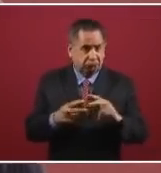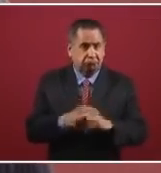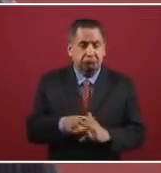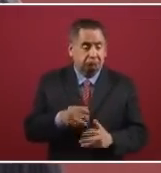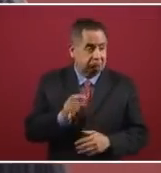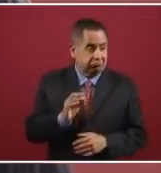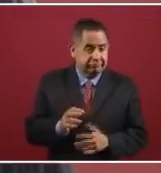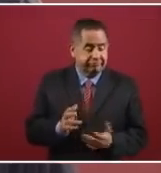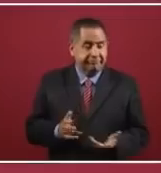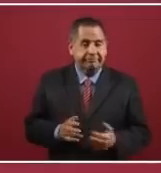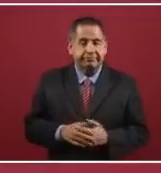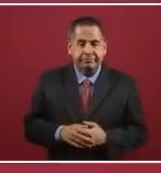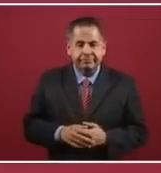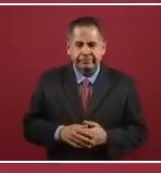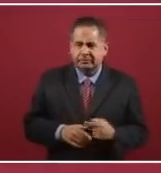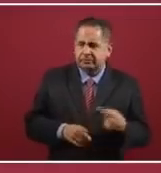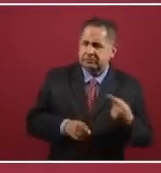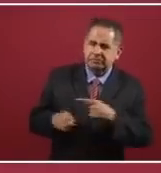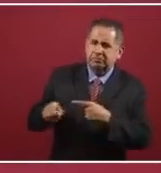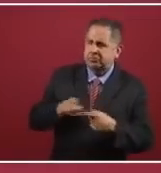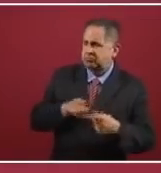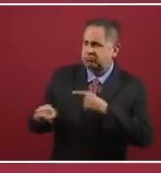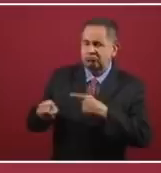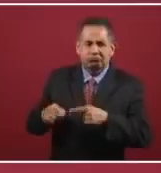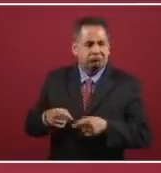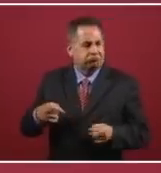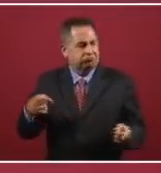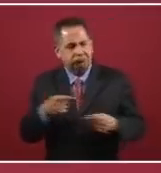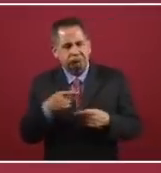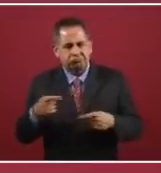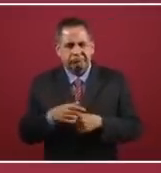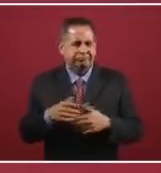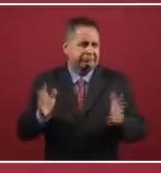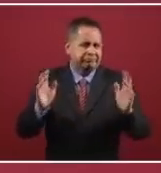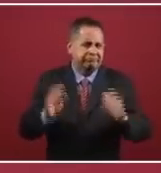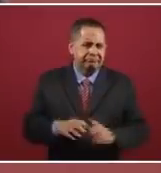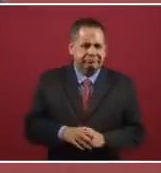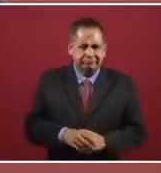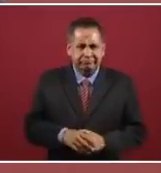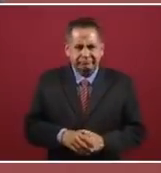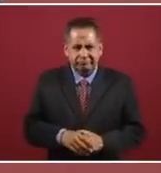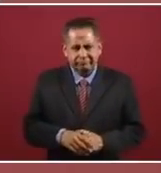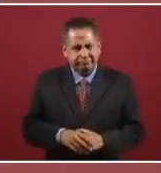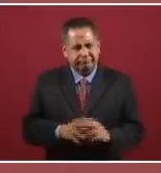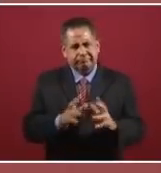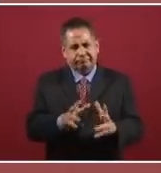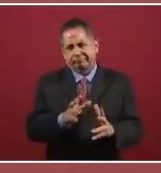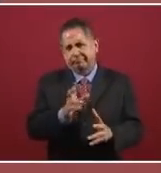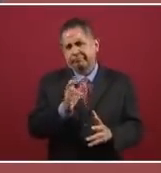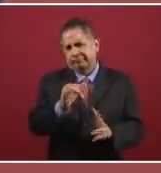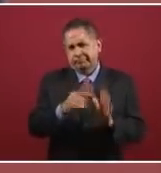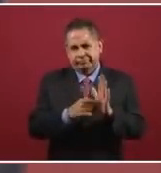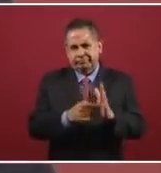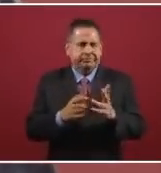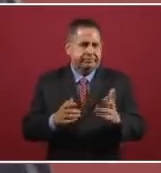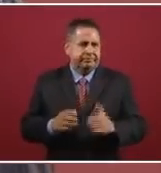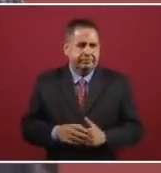y se insultaban. Es una parte, pues